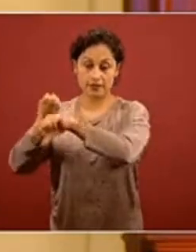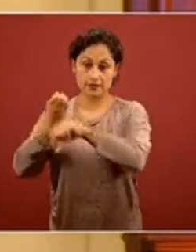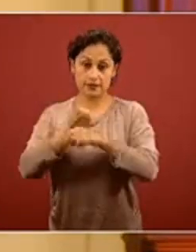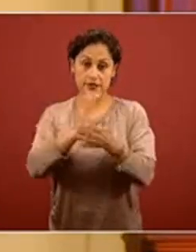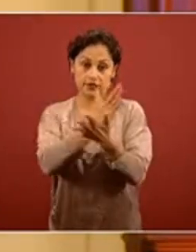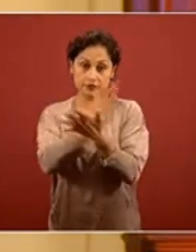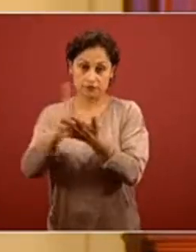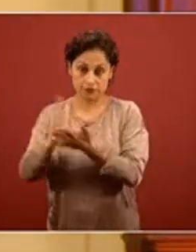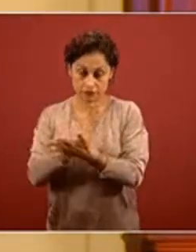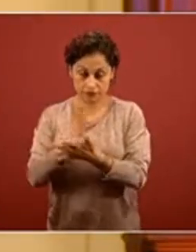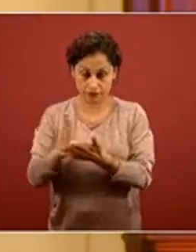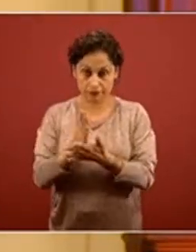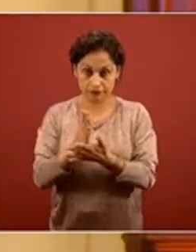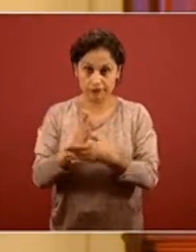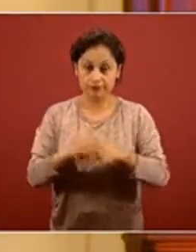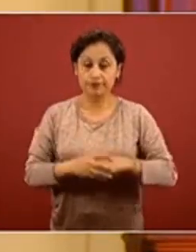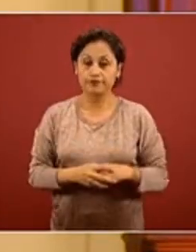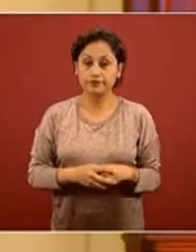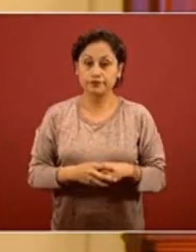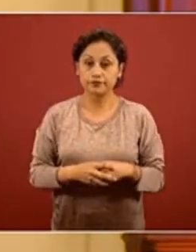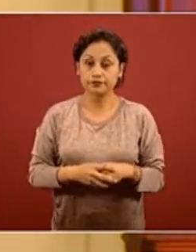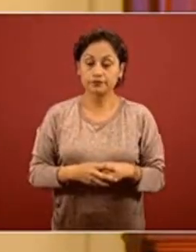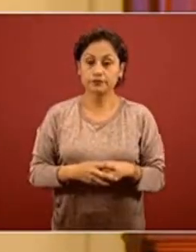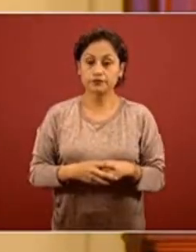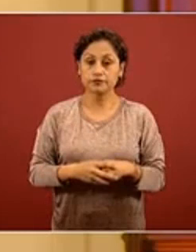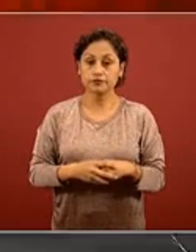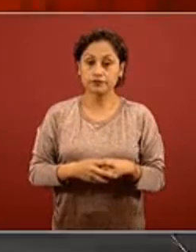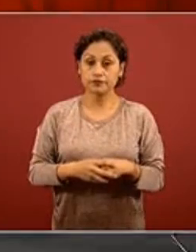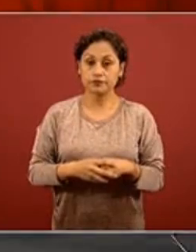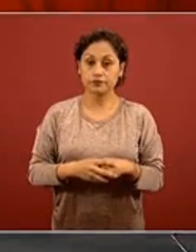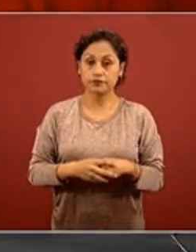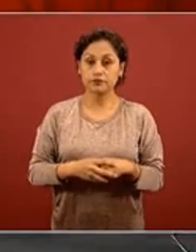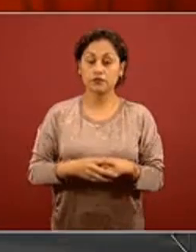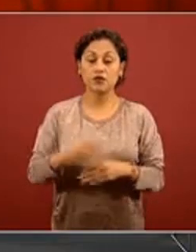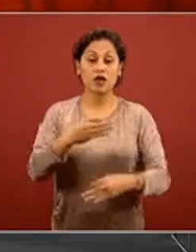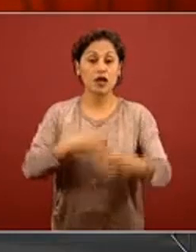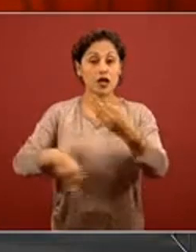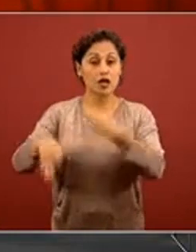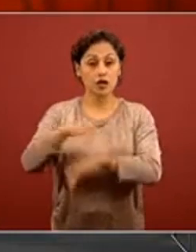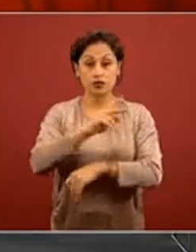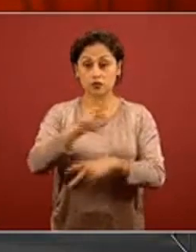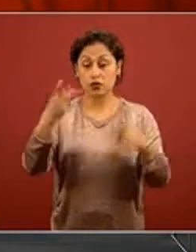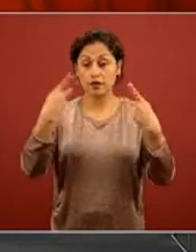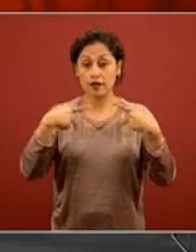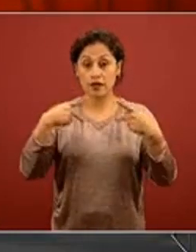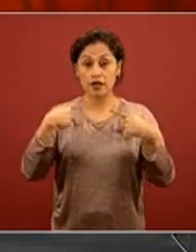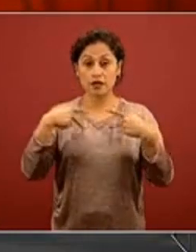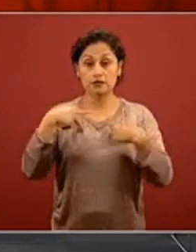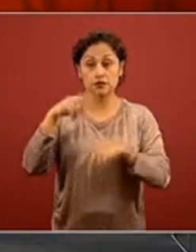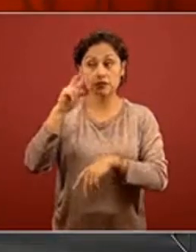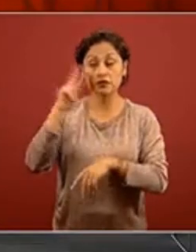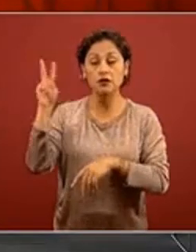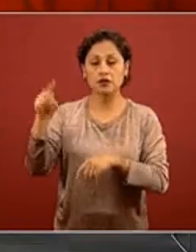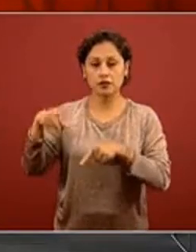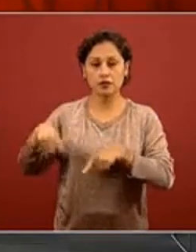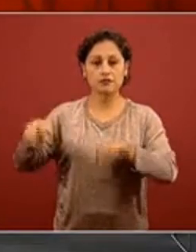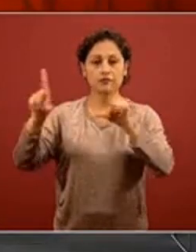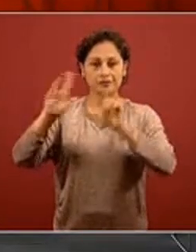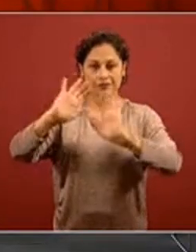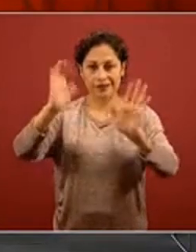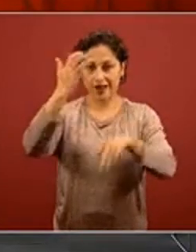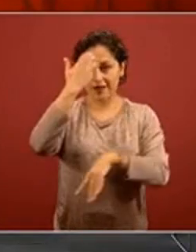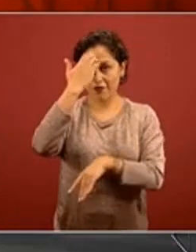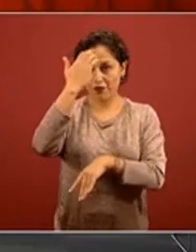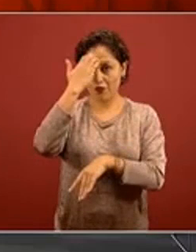mapa que tanto ustedes como las personas que nos ven vía los medios de comunicación ya conocen muy bien.